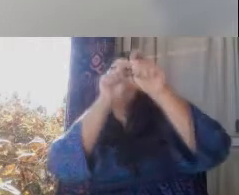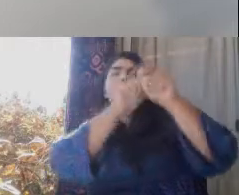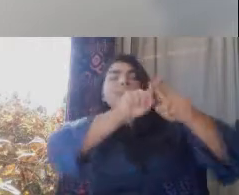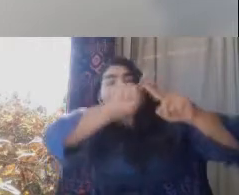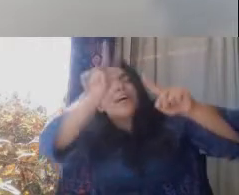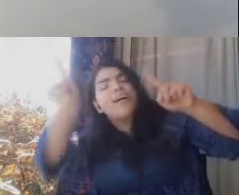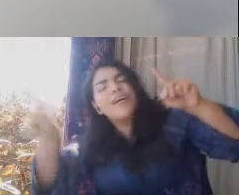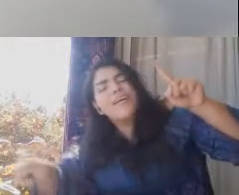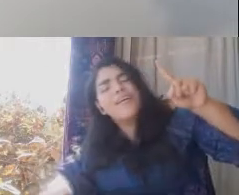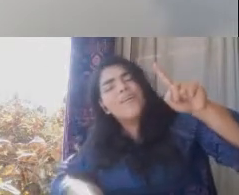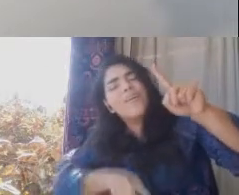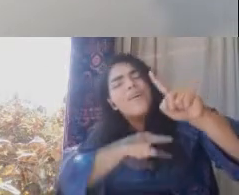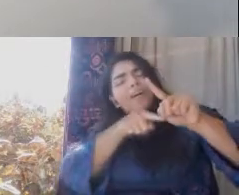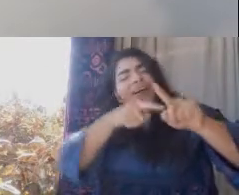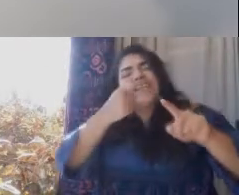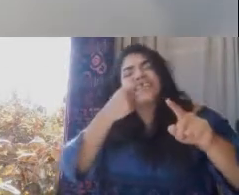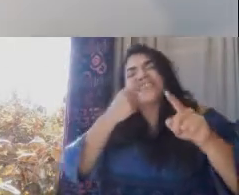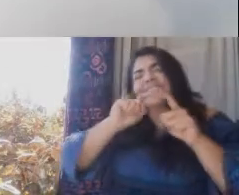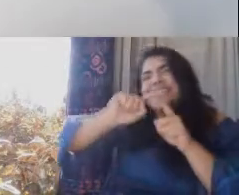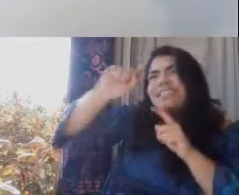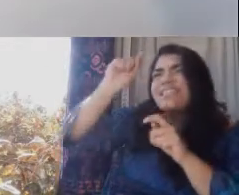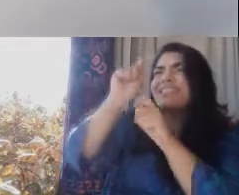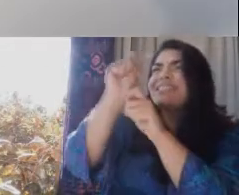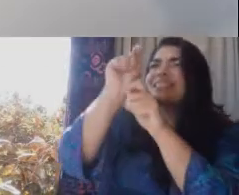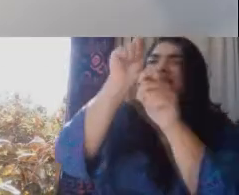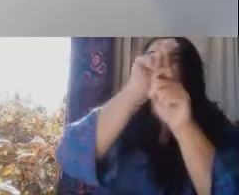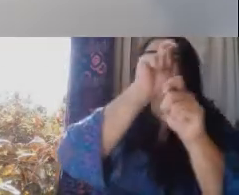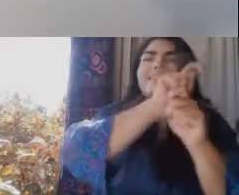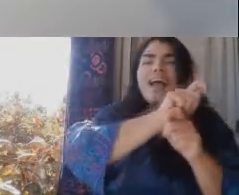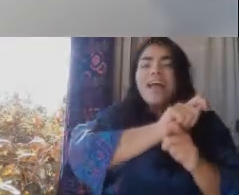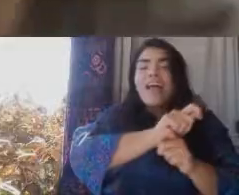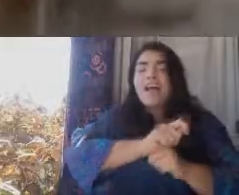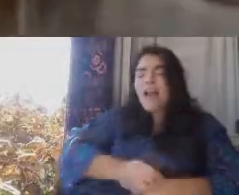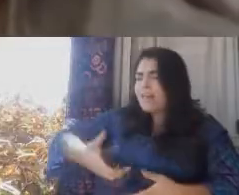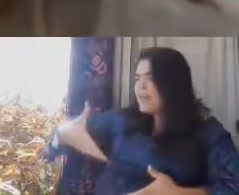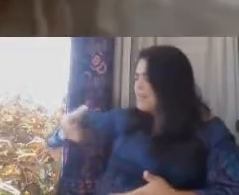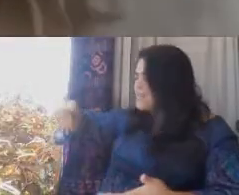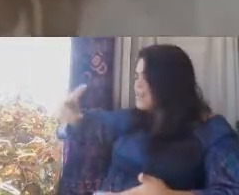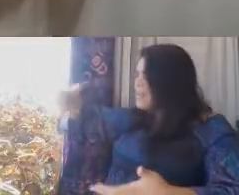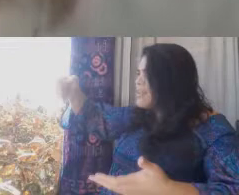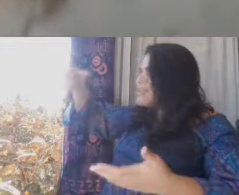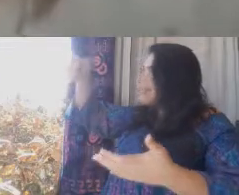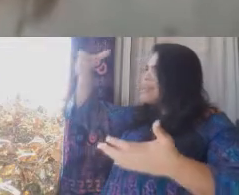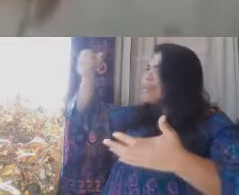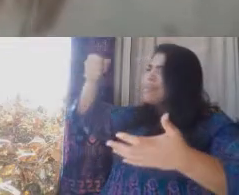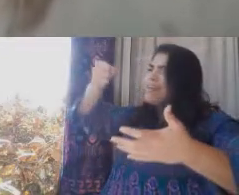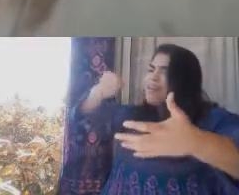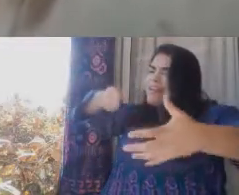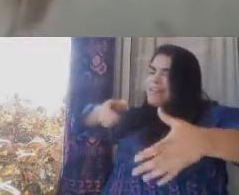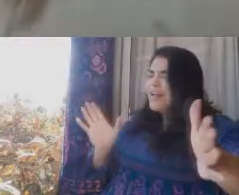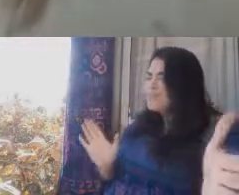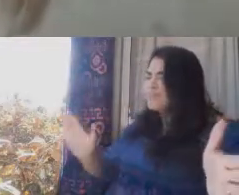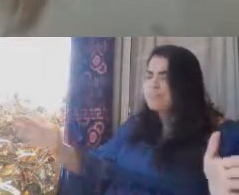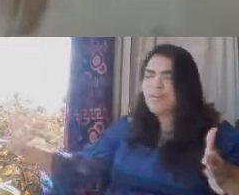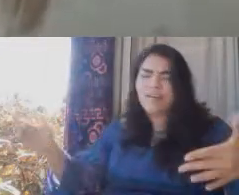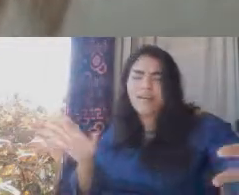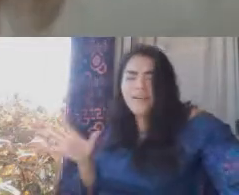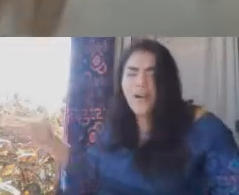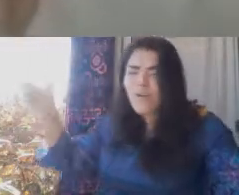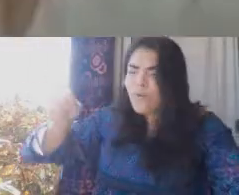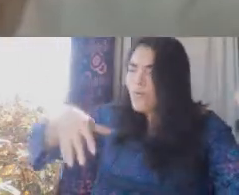ella va hablando, está la letra del verso que ella va